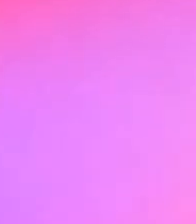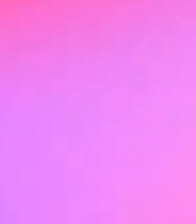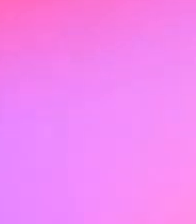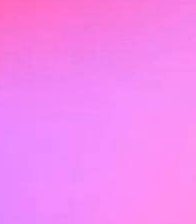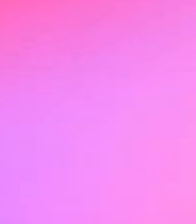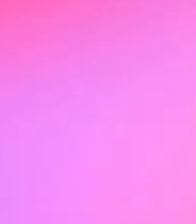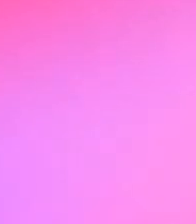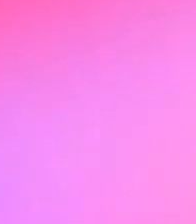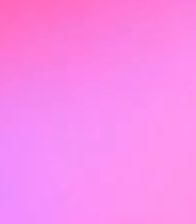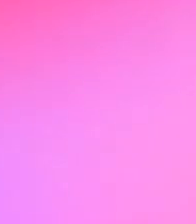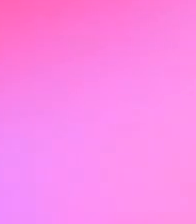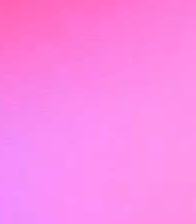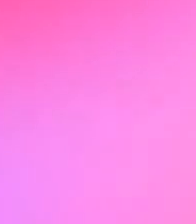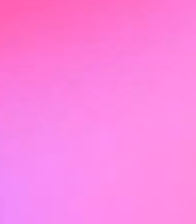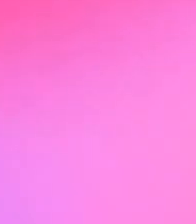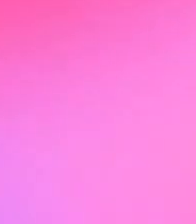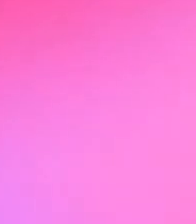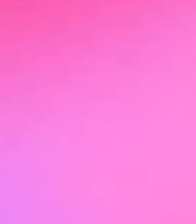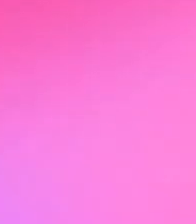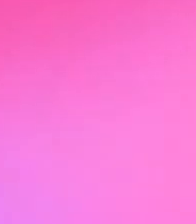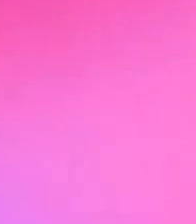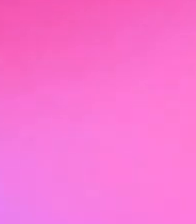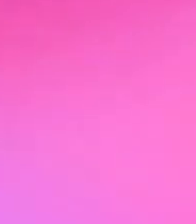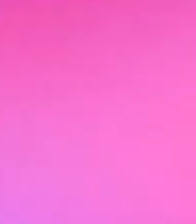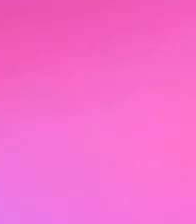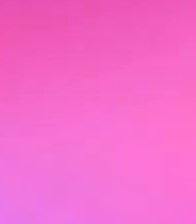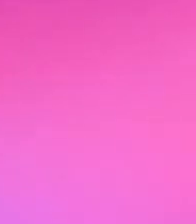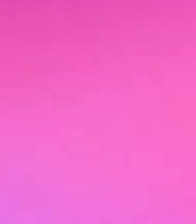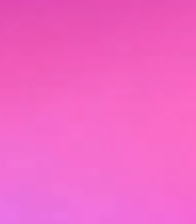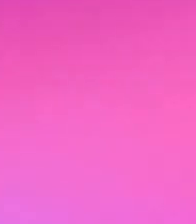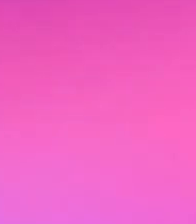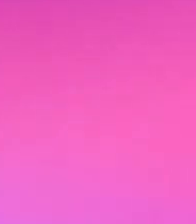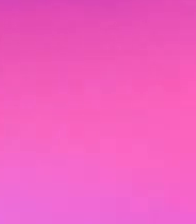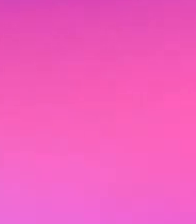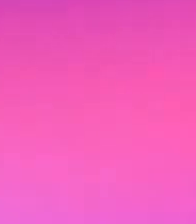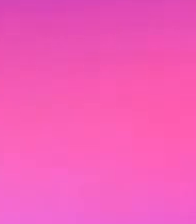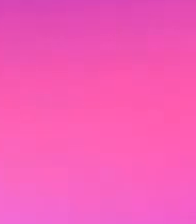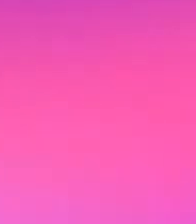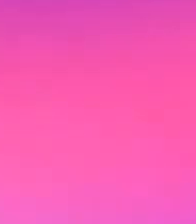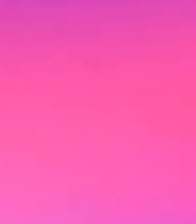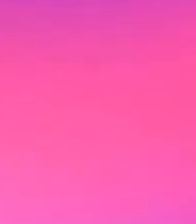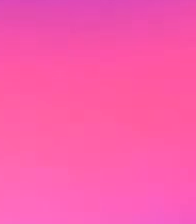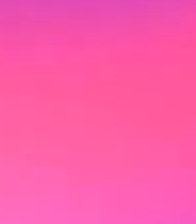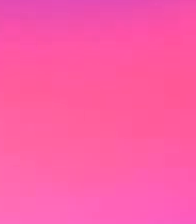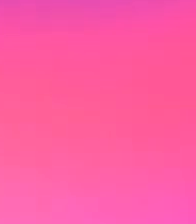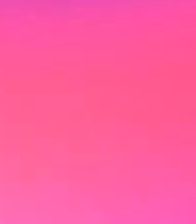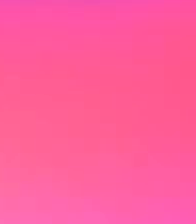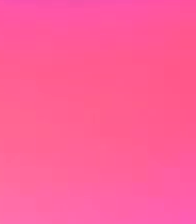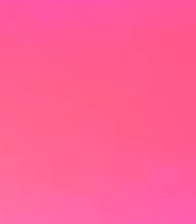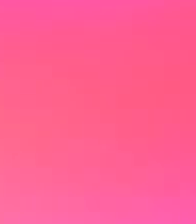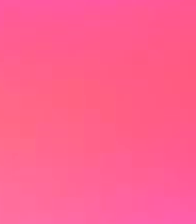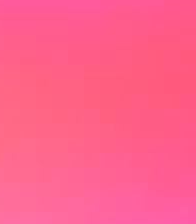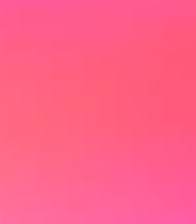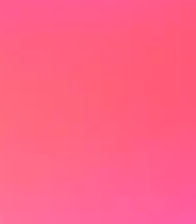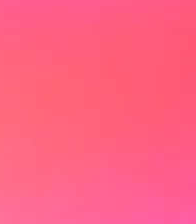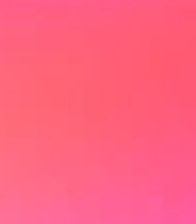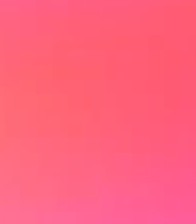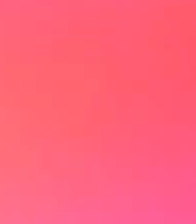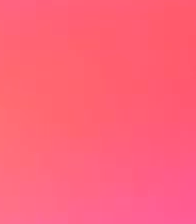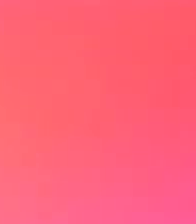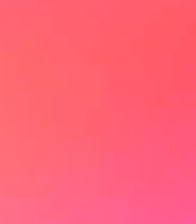Centro de Apoyo Pedagógico a Distancia. El número de teléfono para secundaria es el 55 36